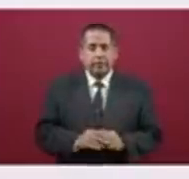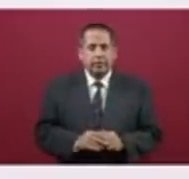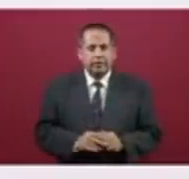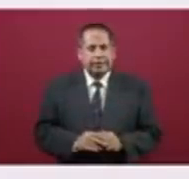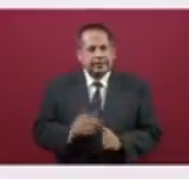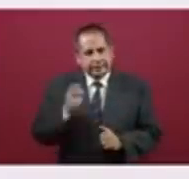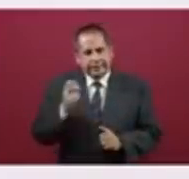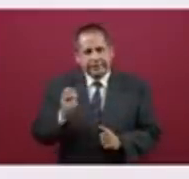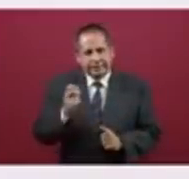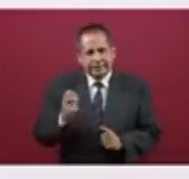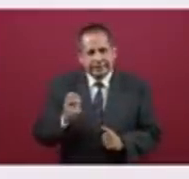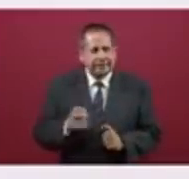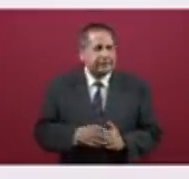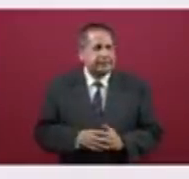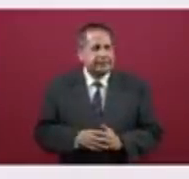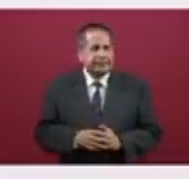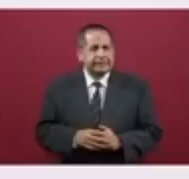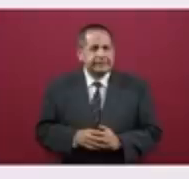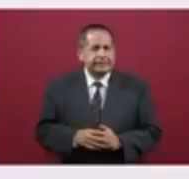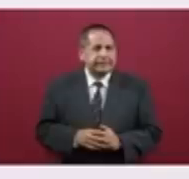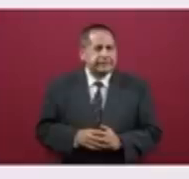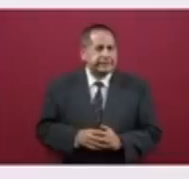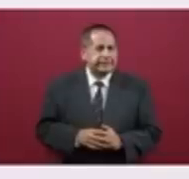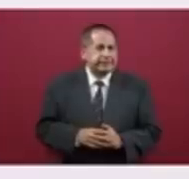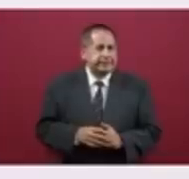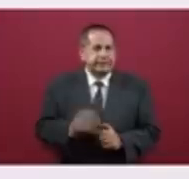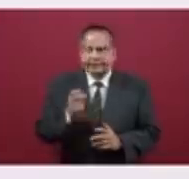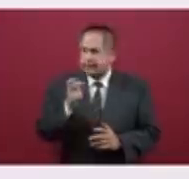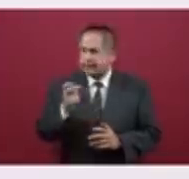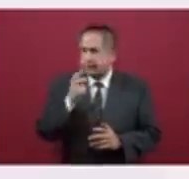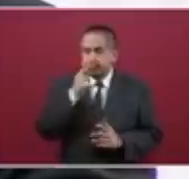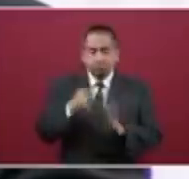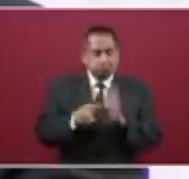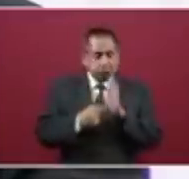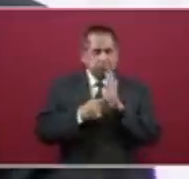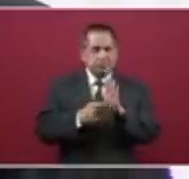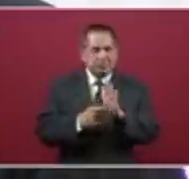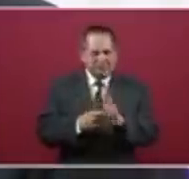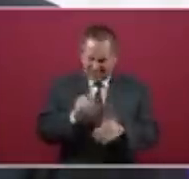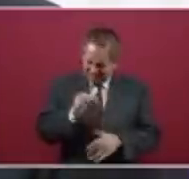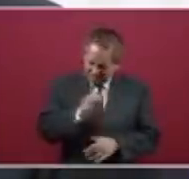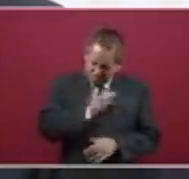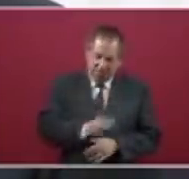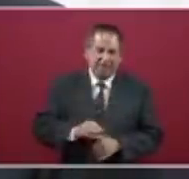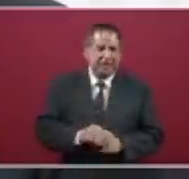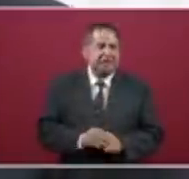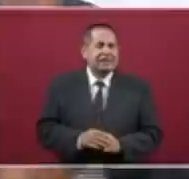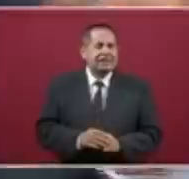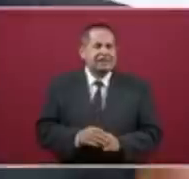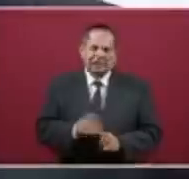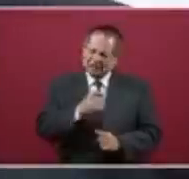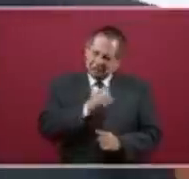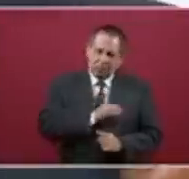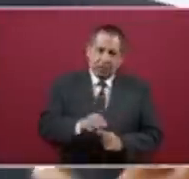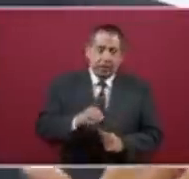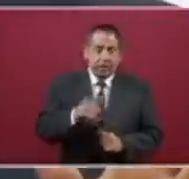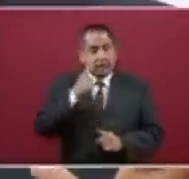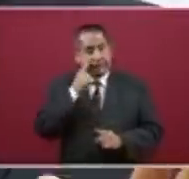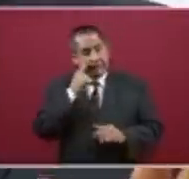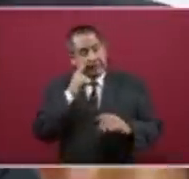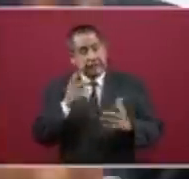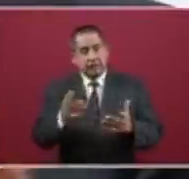esto es y un ejemplo de que se puede porque en el caso